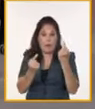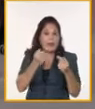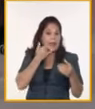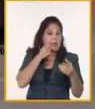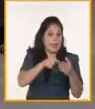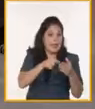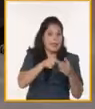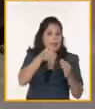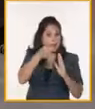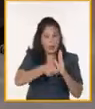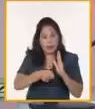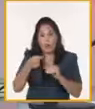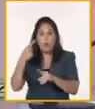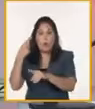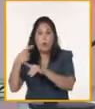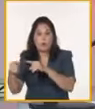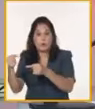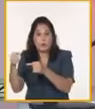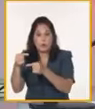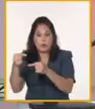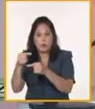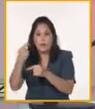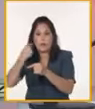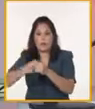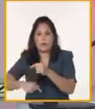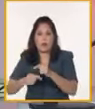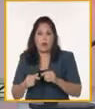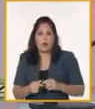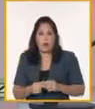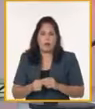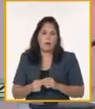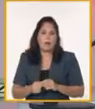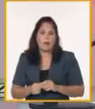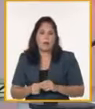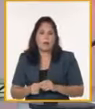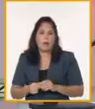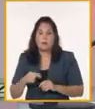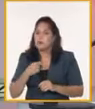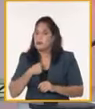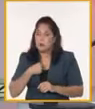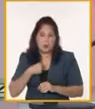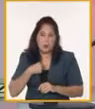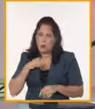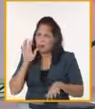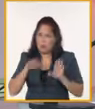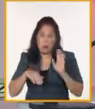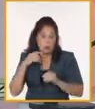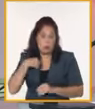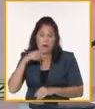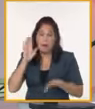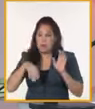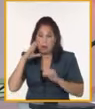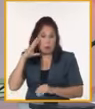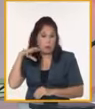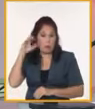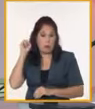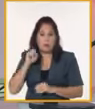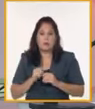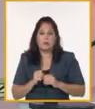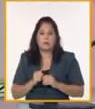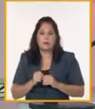la cuenta fiscal y el otro es para la cuenta personal es así no yo a veces no tengo claro Cuál es el el el de la cuenta